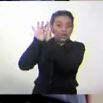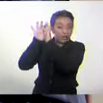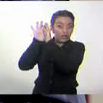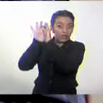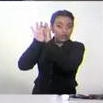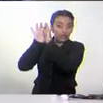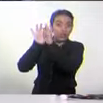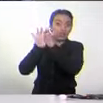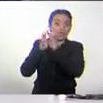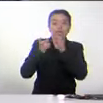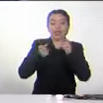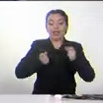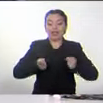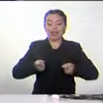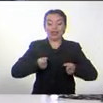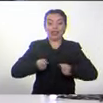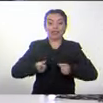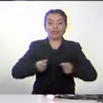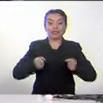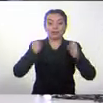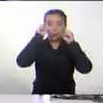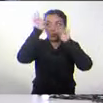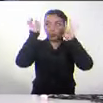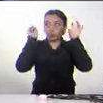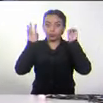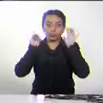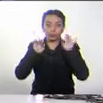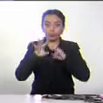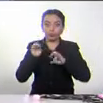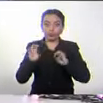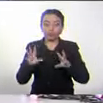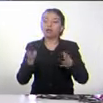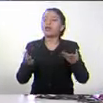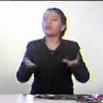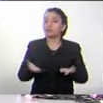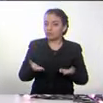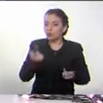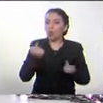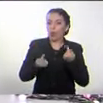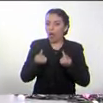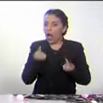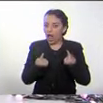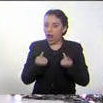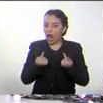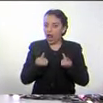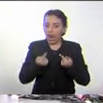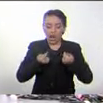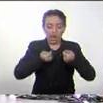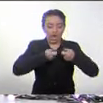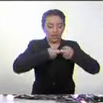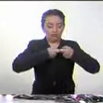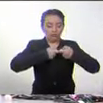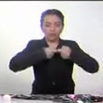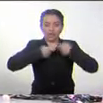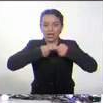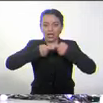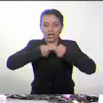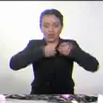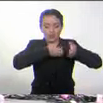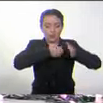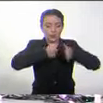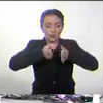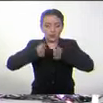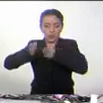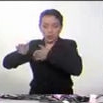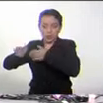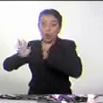paralelo? Si gustas, puedes deducirlo recordando lo siguiente. Si uno de los focos